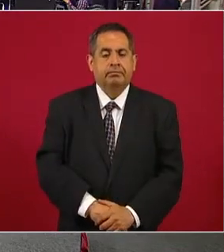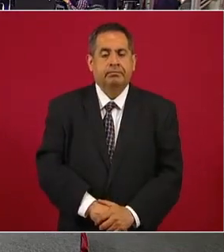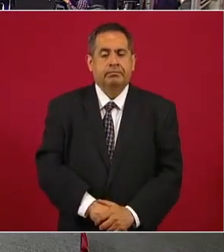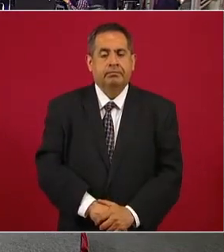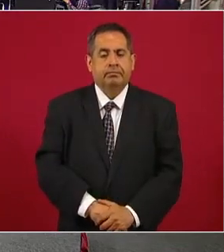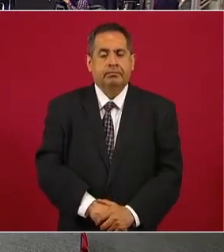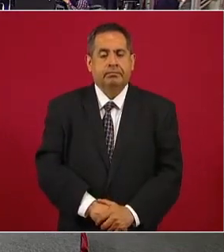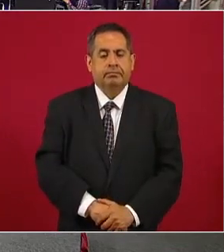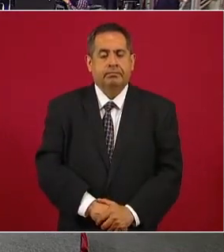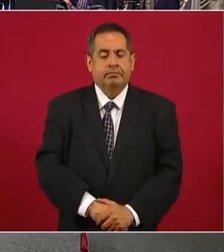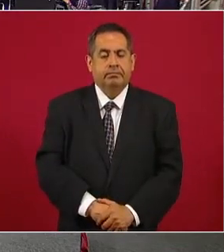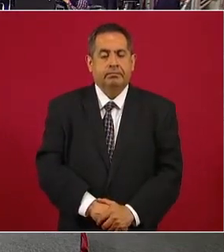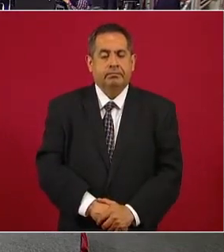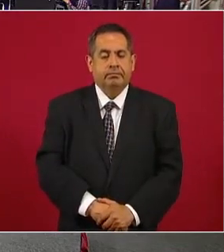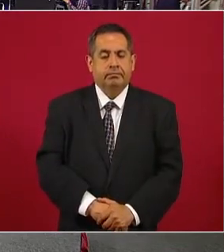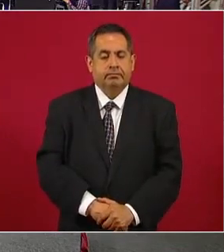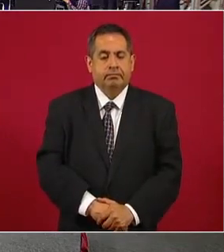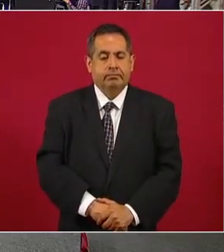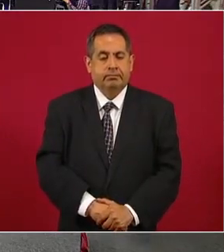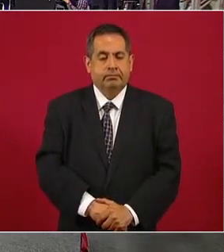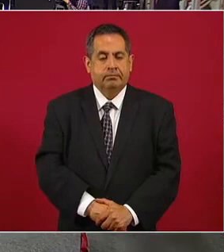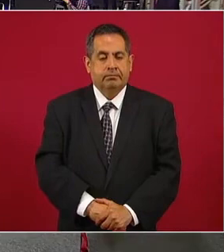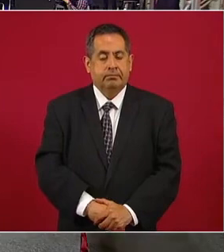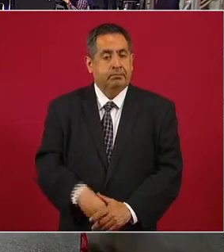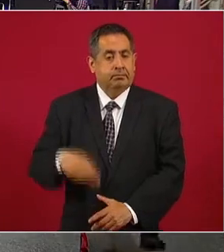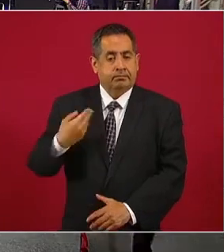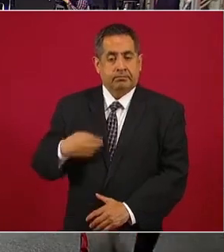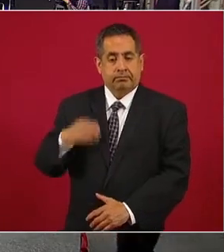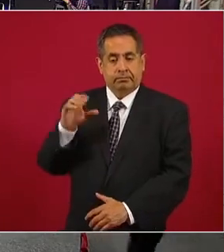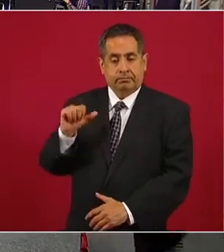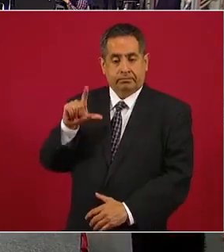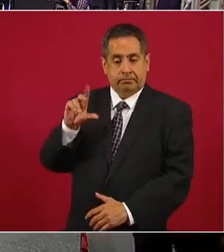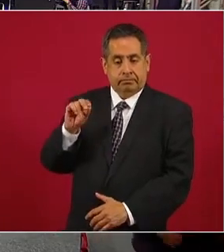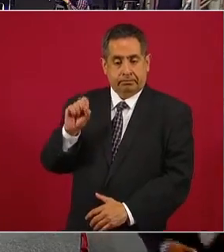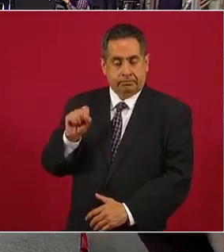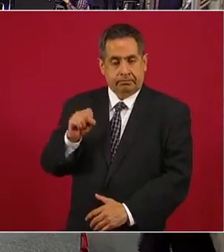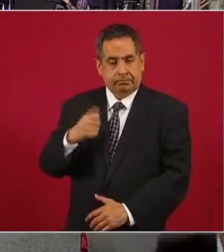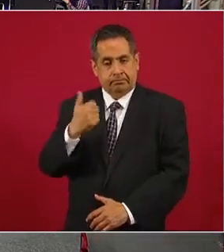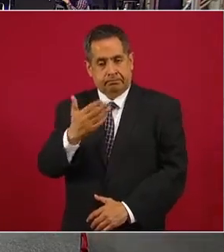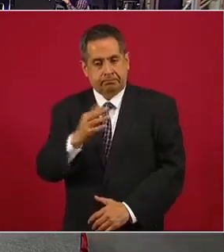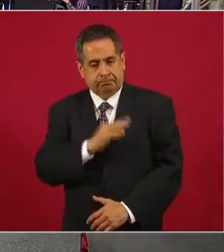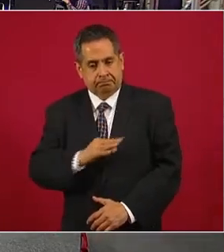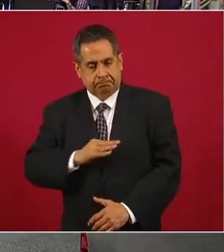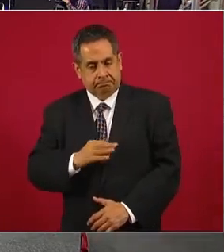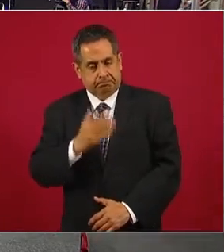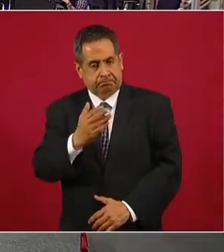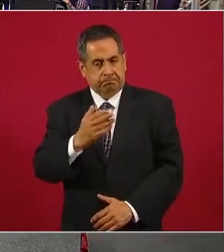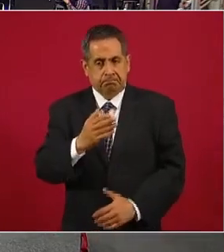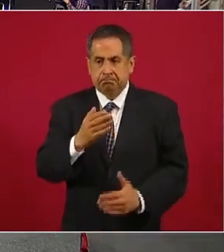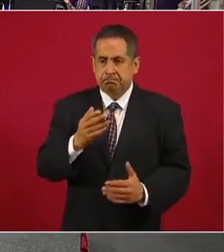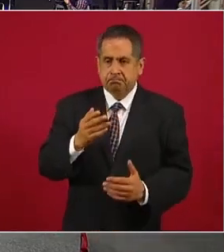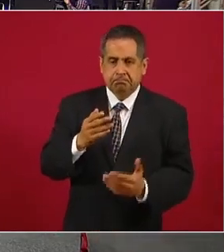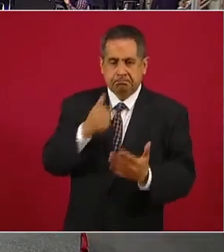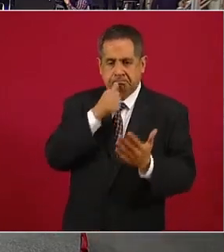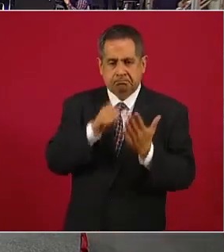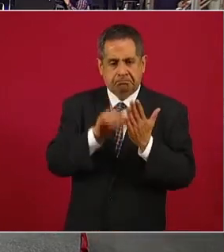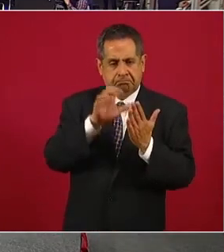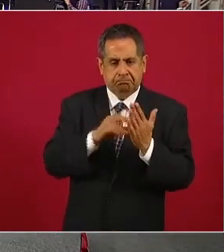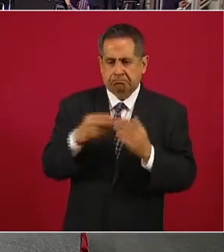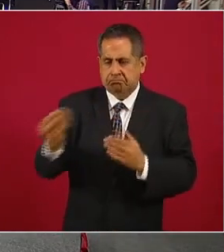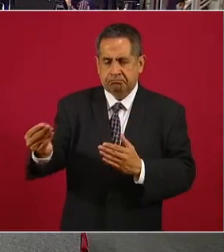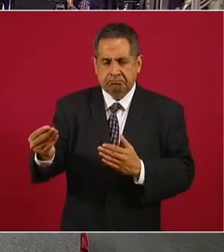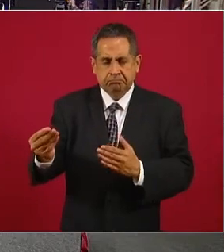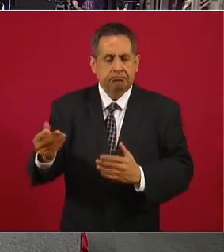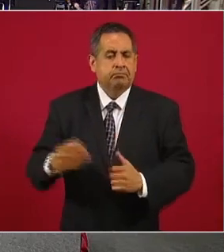Buen día, presidente. Carlos Domínguez, de Nación 14. Antes que nada, felicidades por esta consulta, presidente, por esta presentación de solicitud